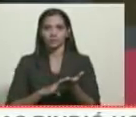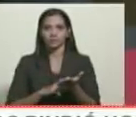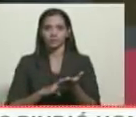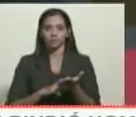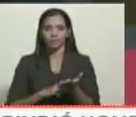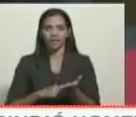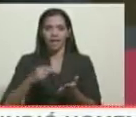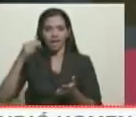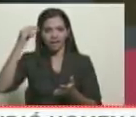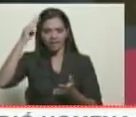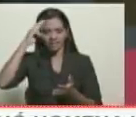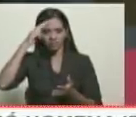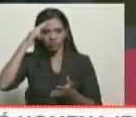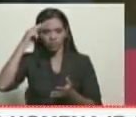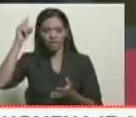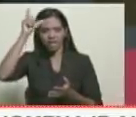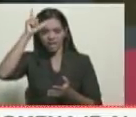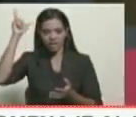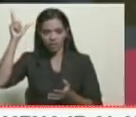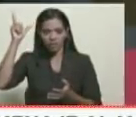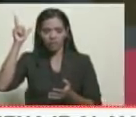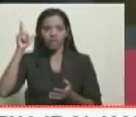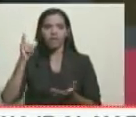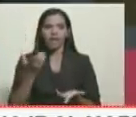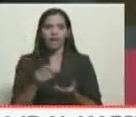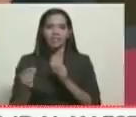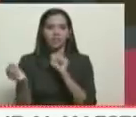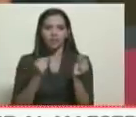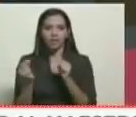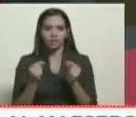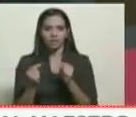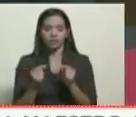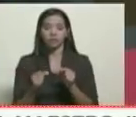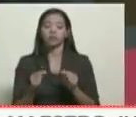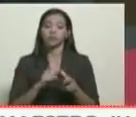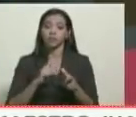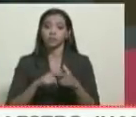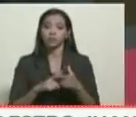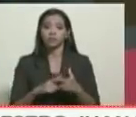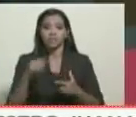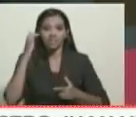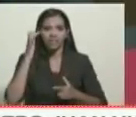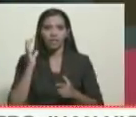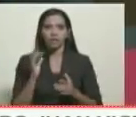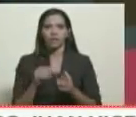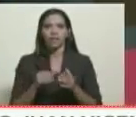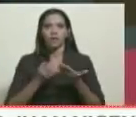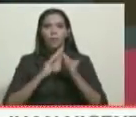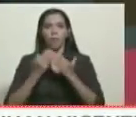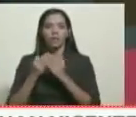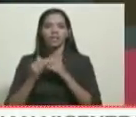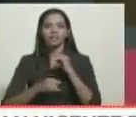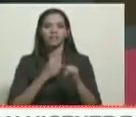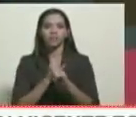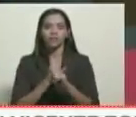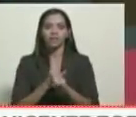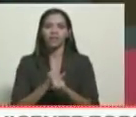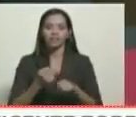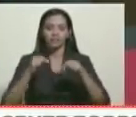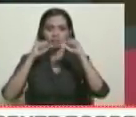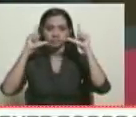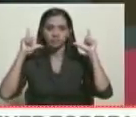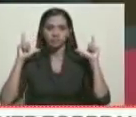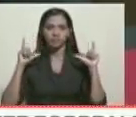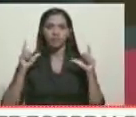sindéresis, al raciocinio, a la reflexión, al debate. Y en ese sentido yo creo que la comunidad internacional también está despertando,